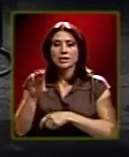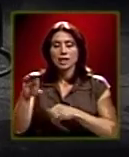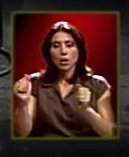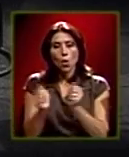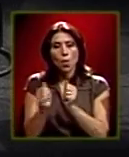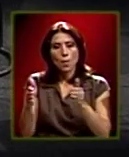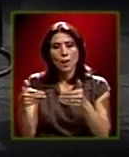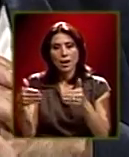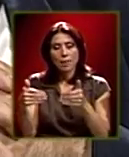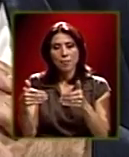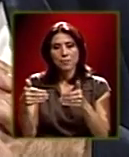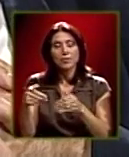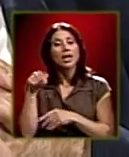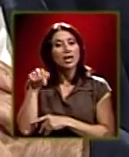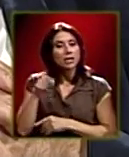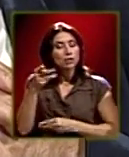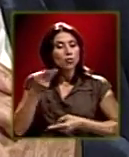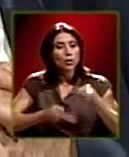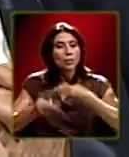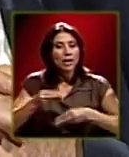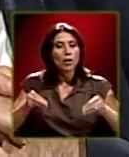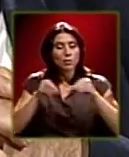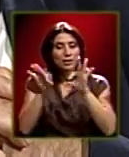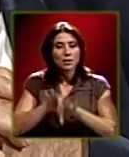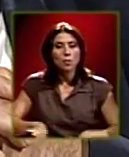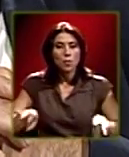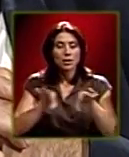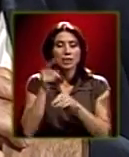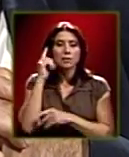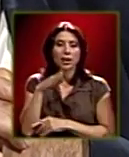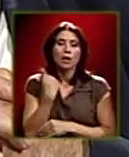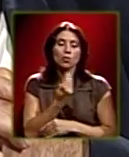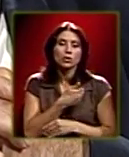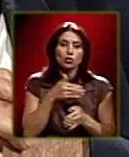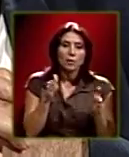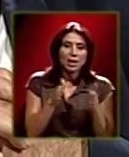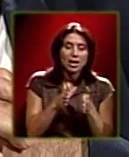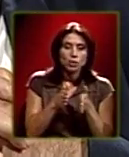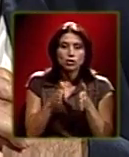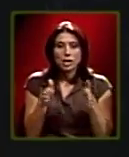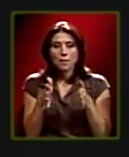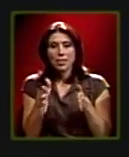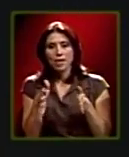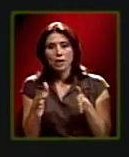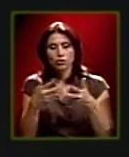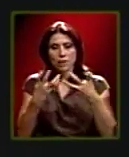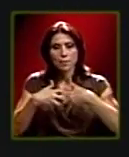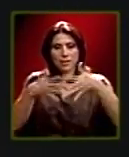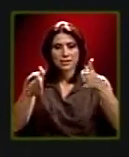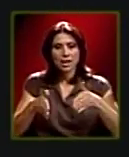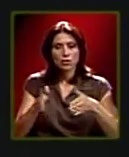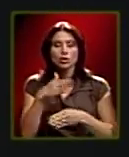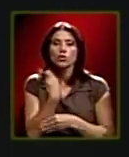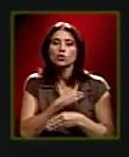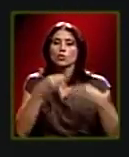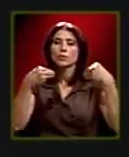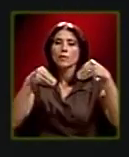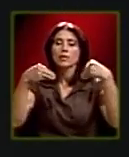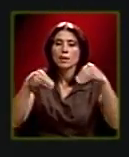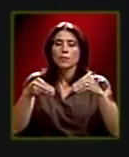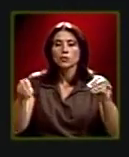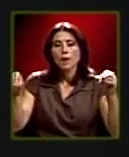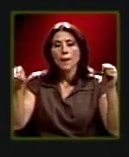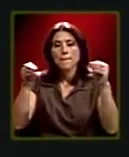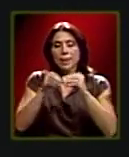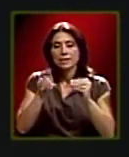es uno de los mercados más importantes para nuestros medianos y pequeños empresarios, en el cual exportamos más de 260